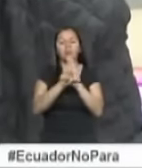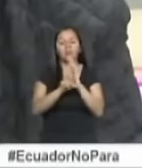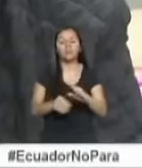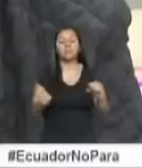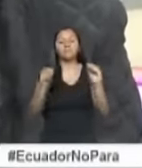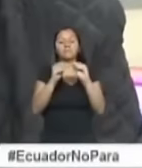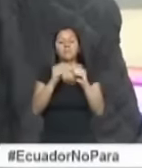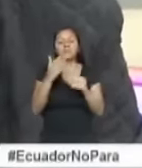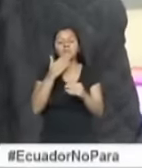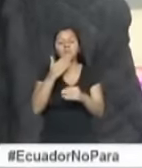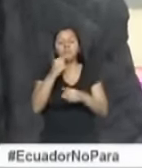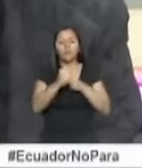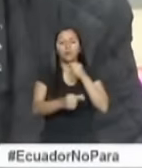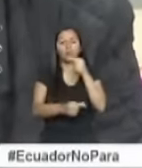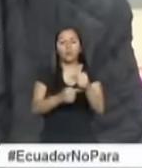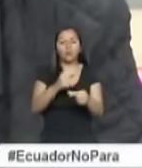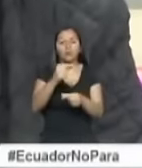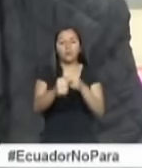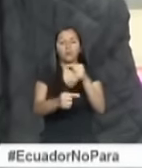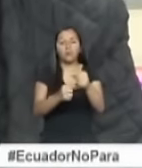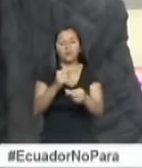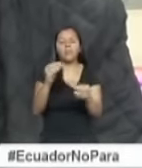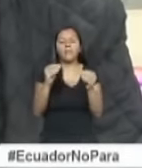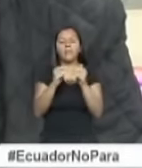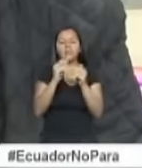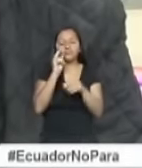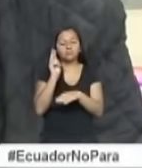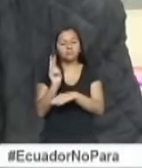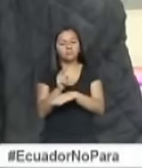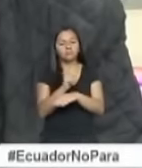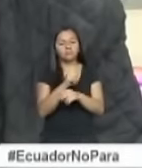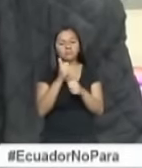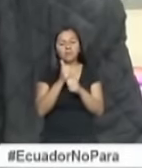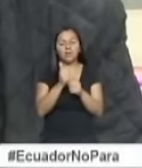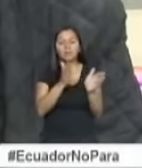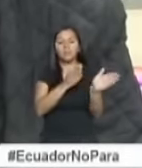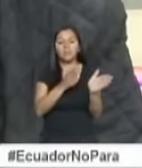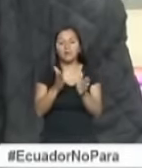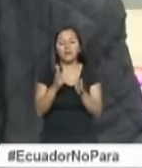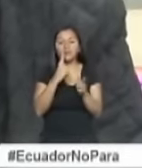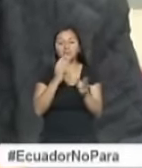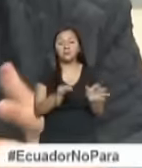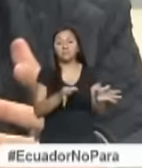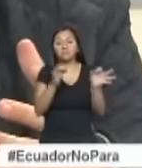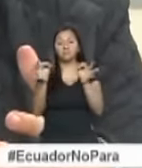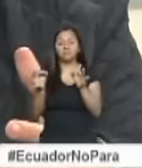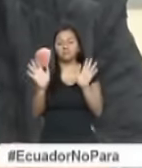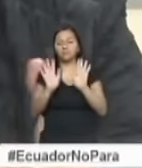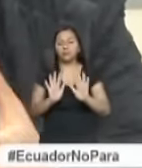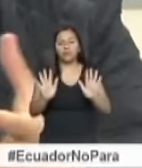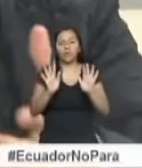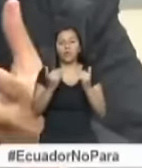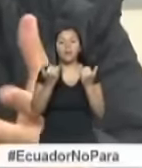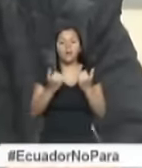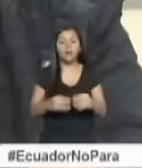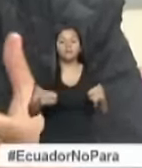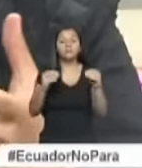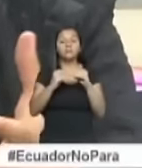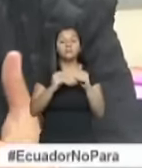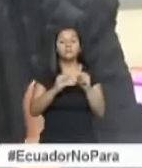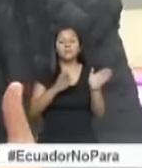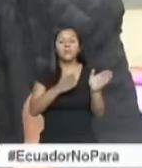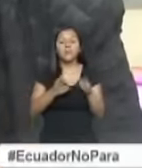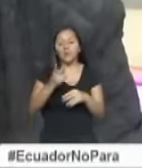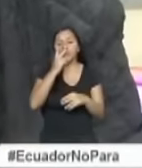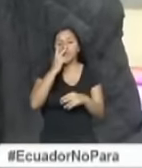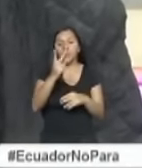que recurrentemente estar vigilante de que ese ejercicio no se dé, ¿no? En este juego, hablando de los pesos y